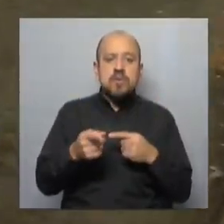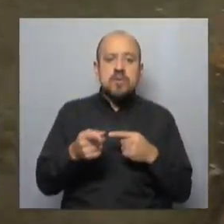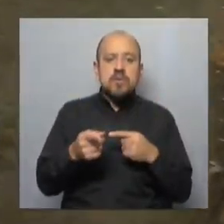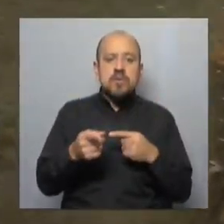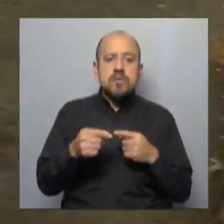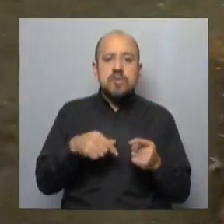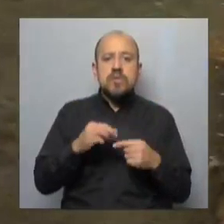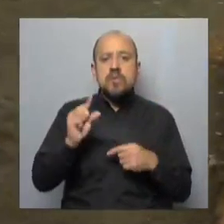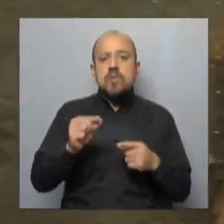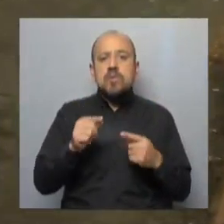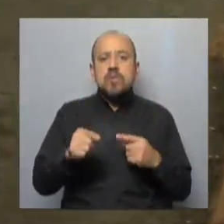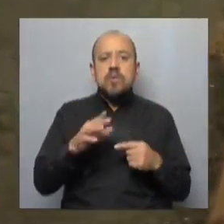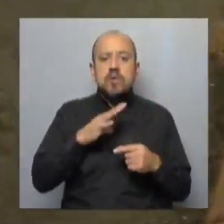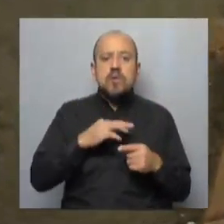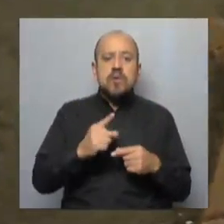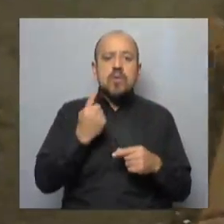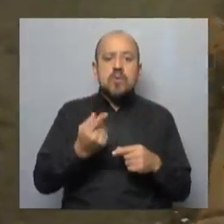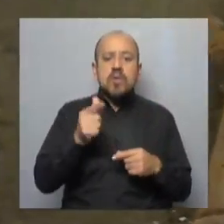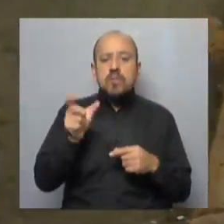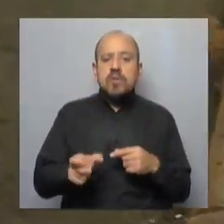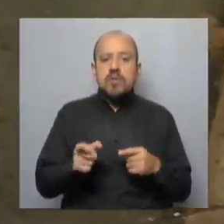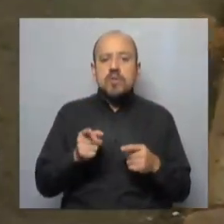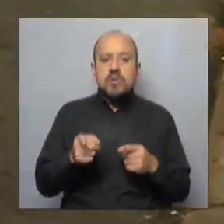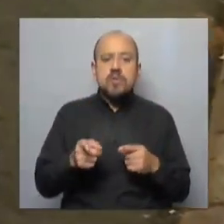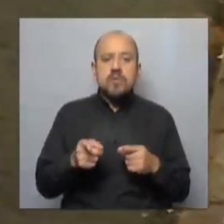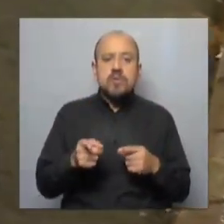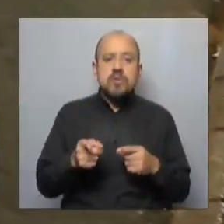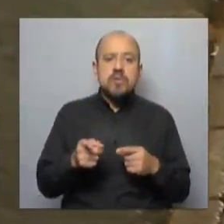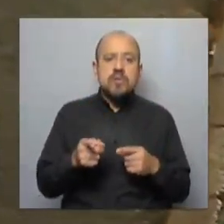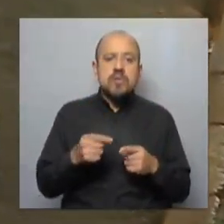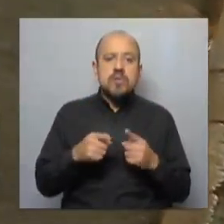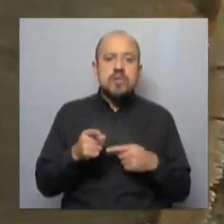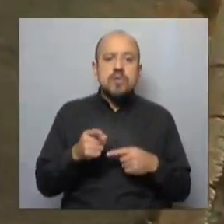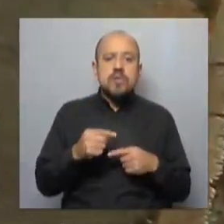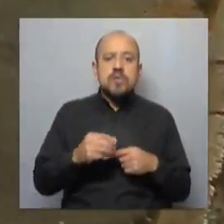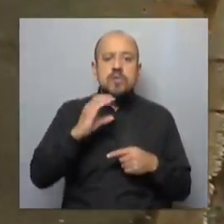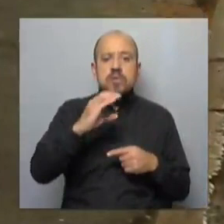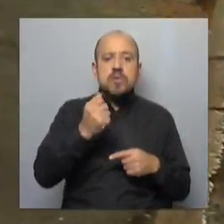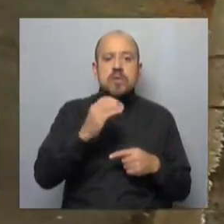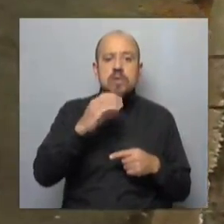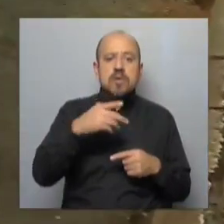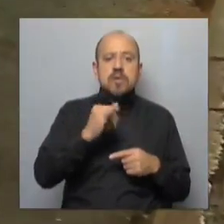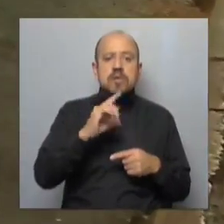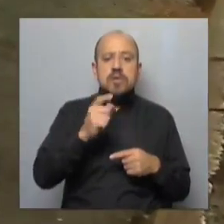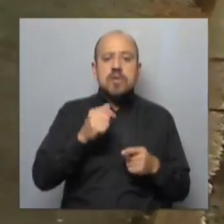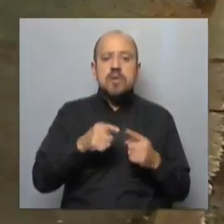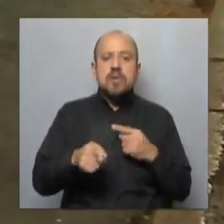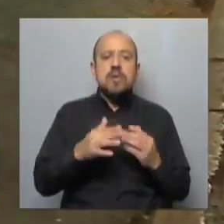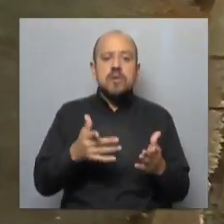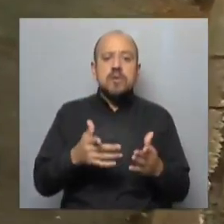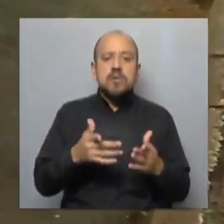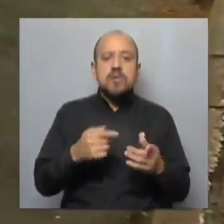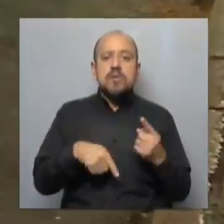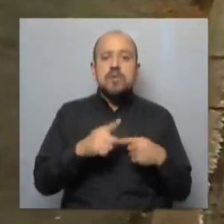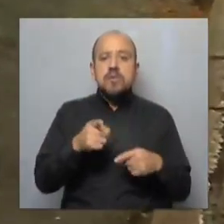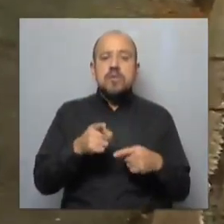hace no mucho tiempo había sólo una persona imputada por este causa por este caso el conocido cachila moreira cuidacoches de la zona que fue imputado